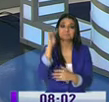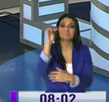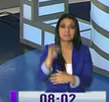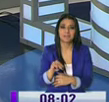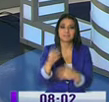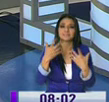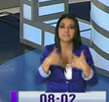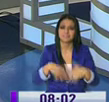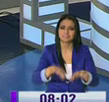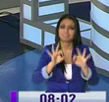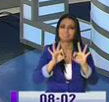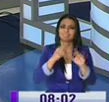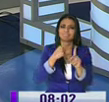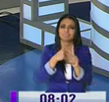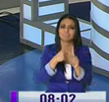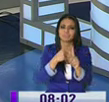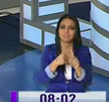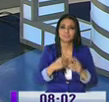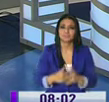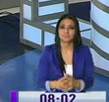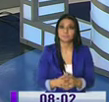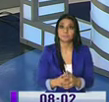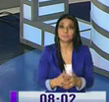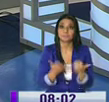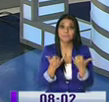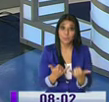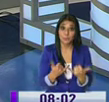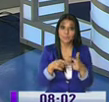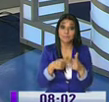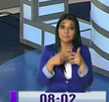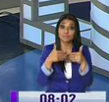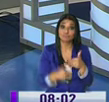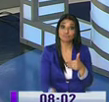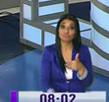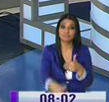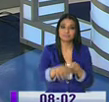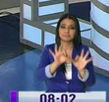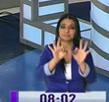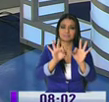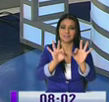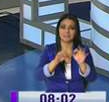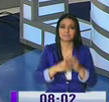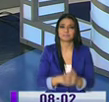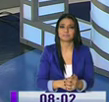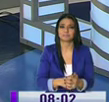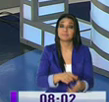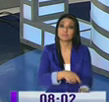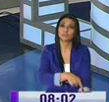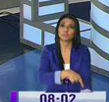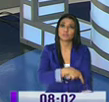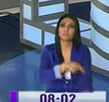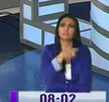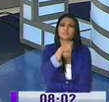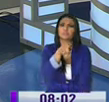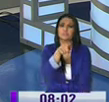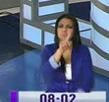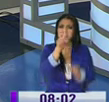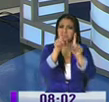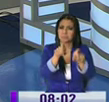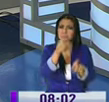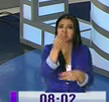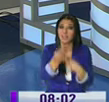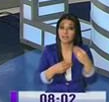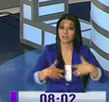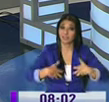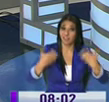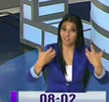pongamos de todos nosotros para que el día en este toro estado pero escribir tan buenas como el costumbre de va a hacer usted por la ciudad nosotros quejarse